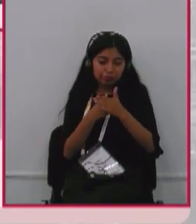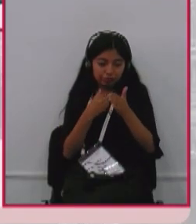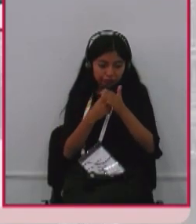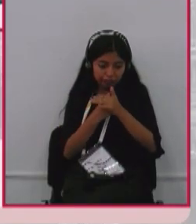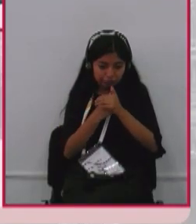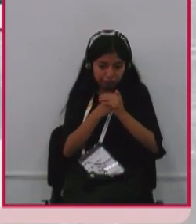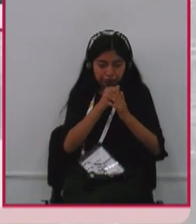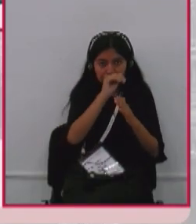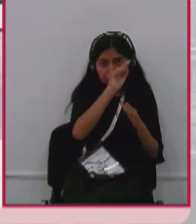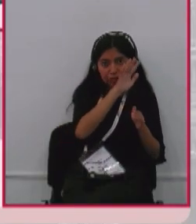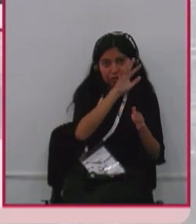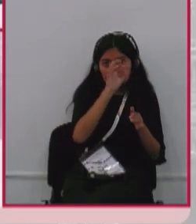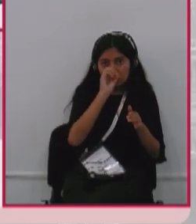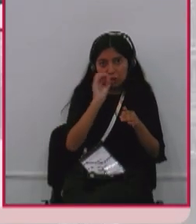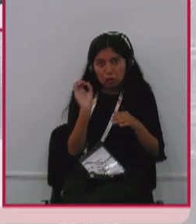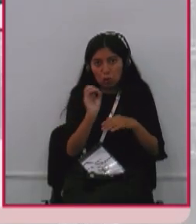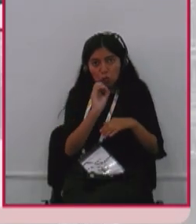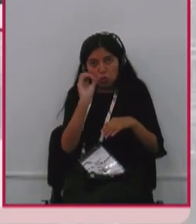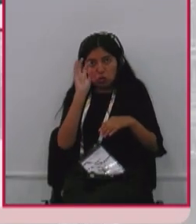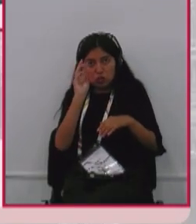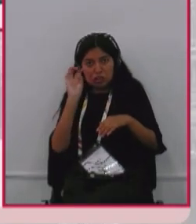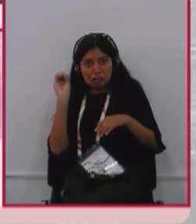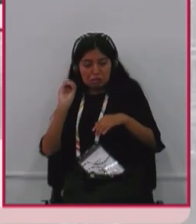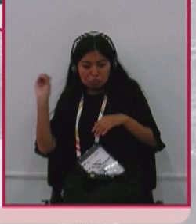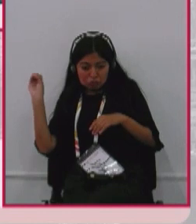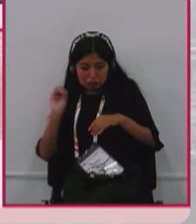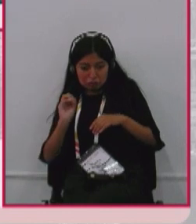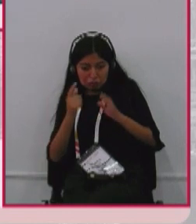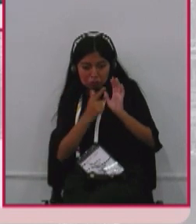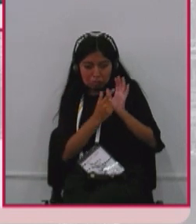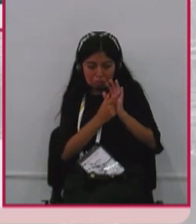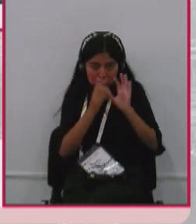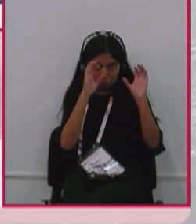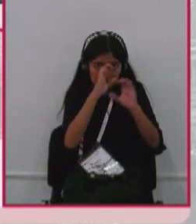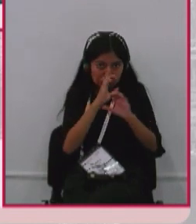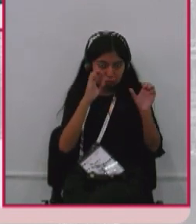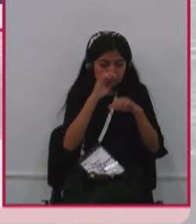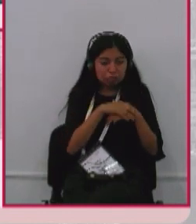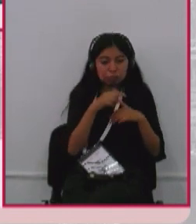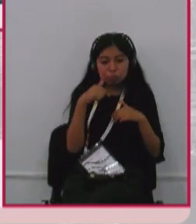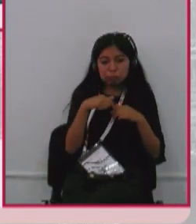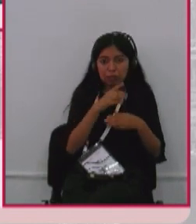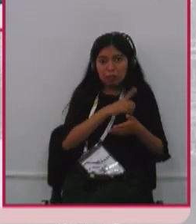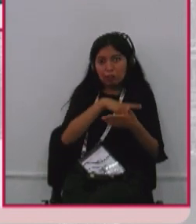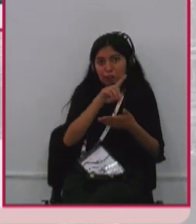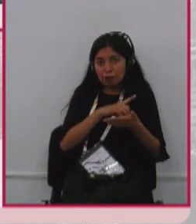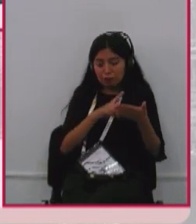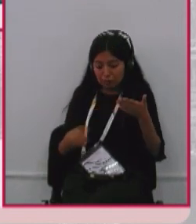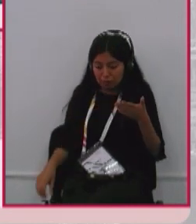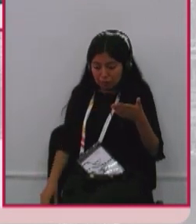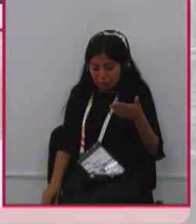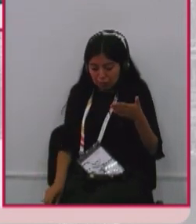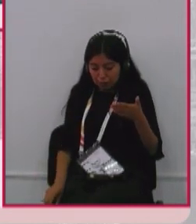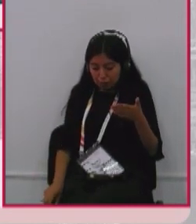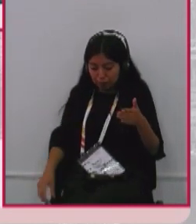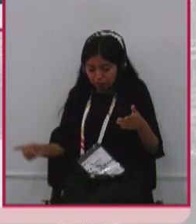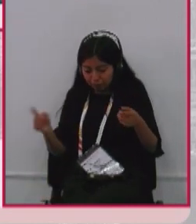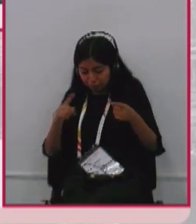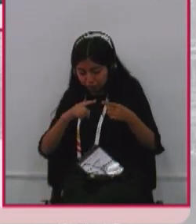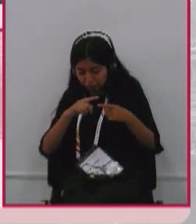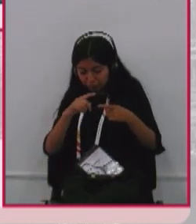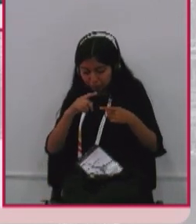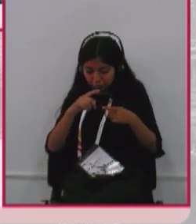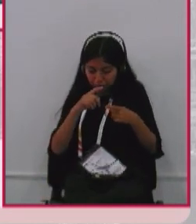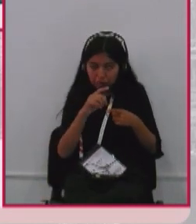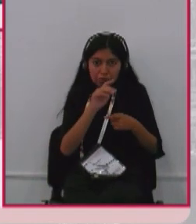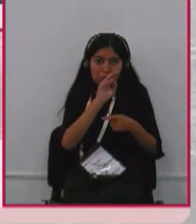sobre 50-60% y la ley que ellos buscaban. Esto era el diseño. Ellos buscaban estar en torno al 45% de